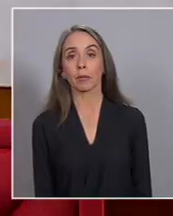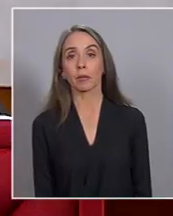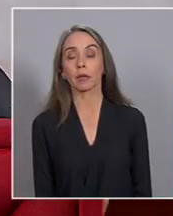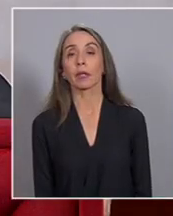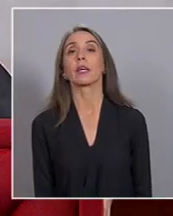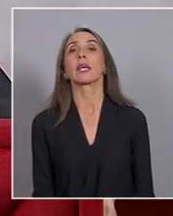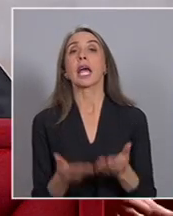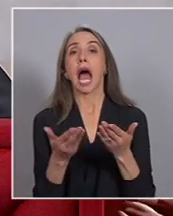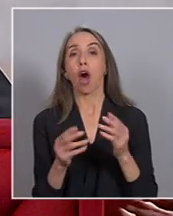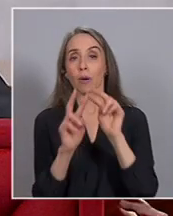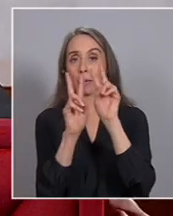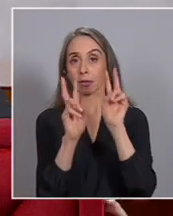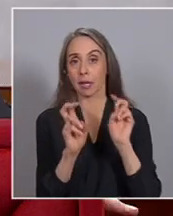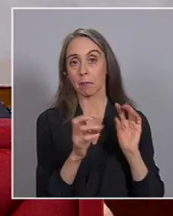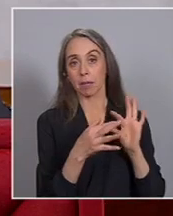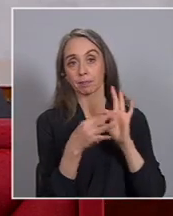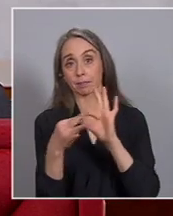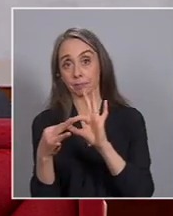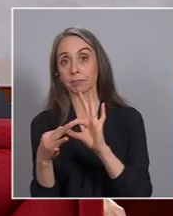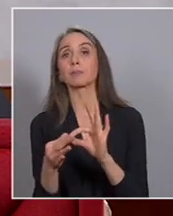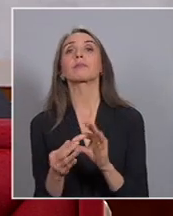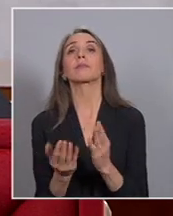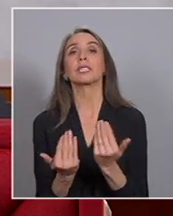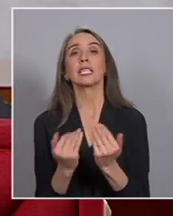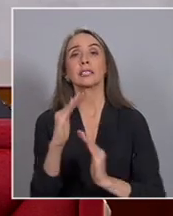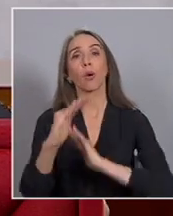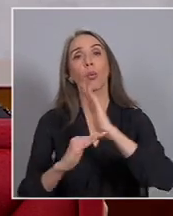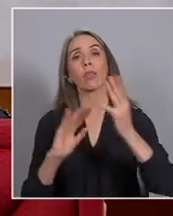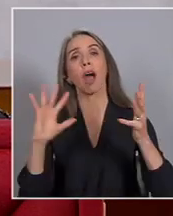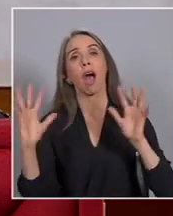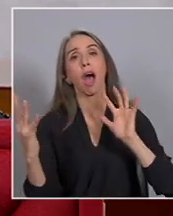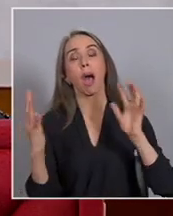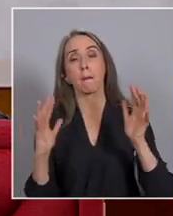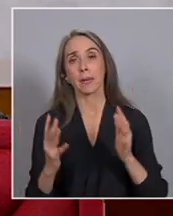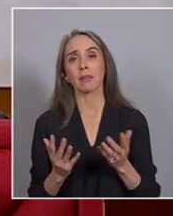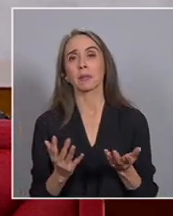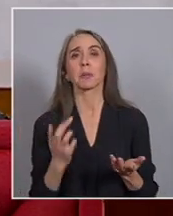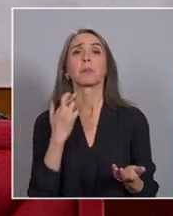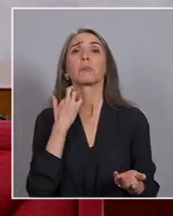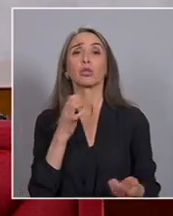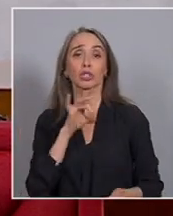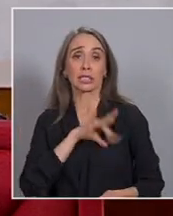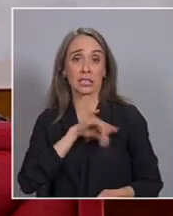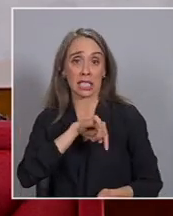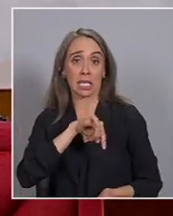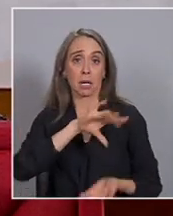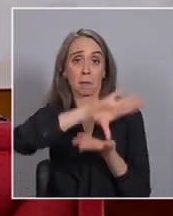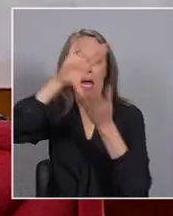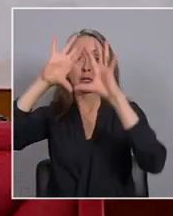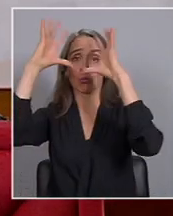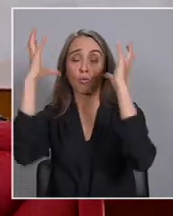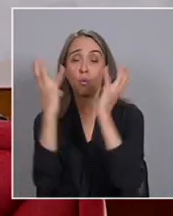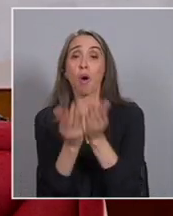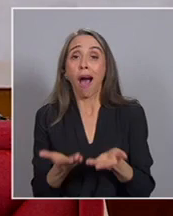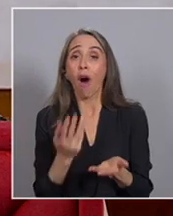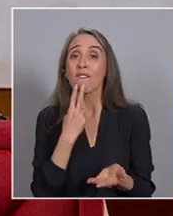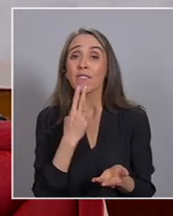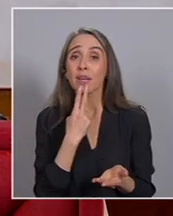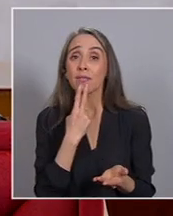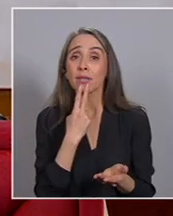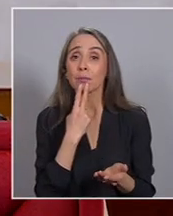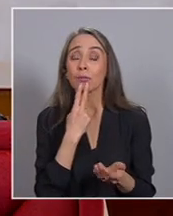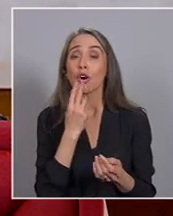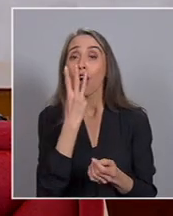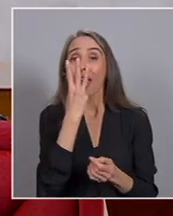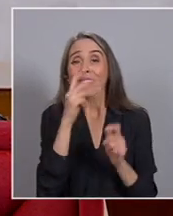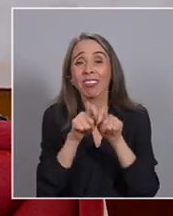Ahora esto se vincula directamente con la necesidad de la protección ambiental, porque en nuestro país y el mundo estamos viviendo una triple